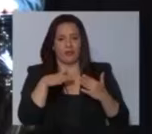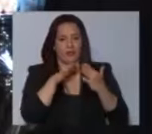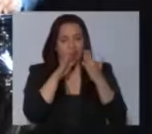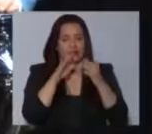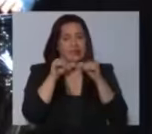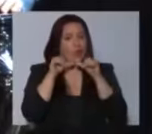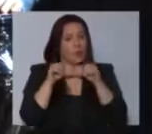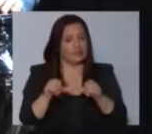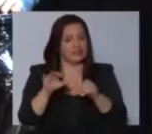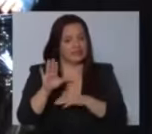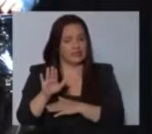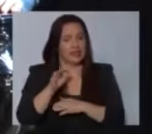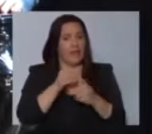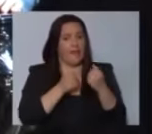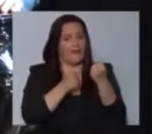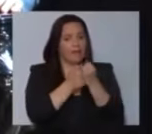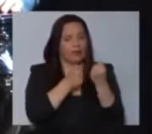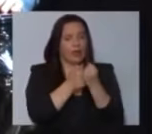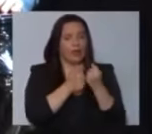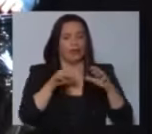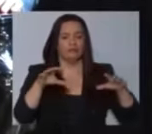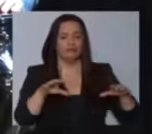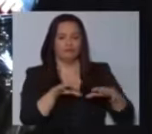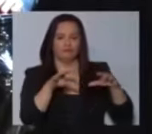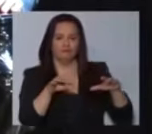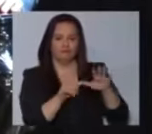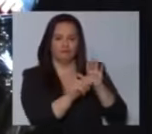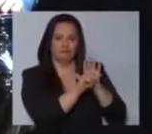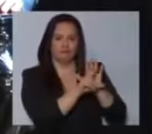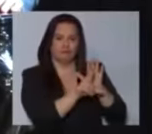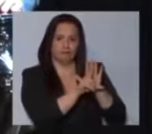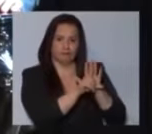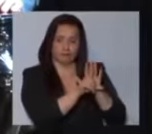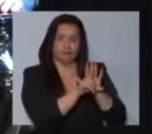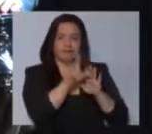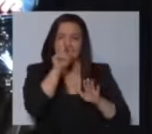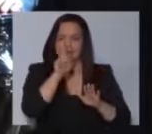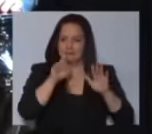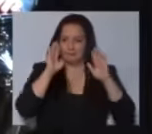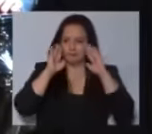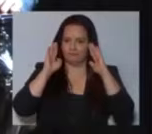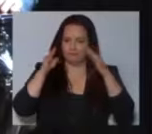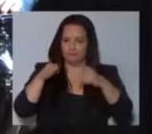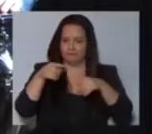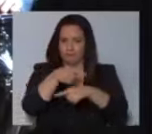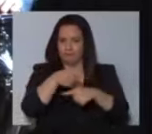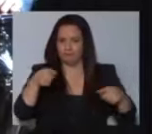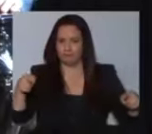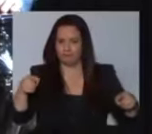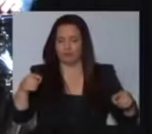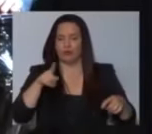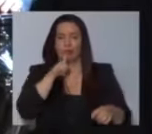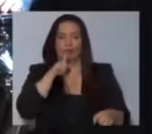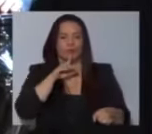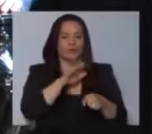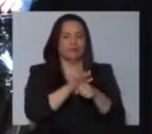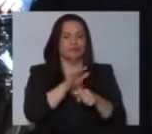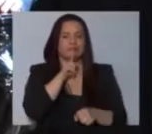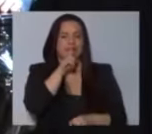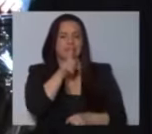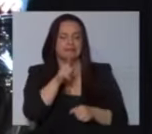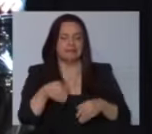acción legislativa debe enfocarse en ellos, de ahí nuestro compromiso sincero de proveer